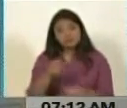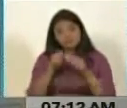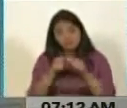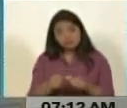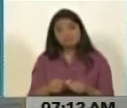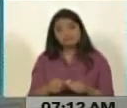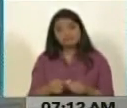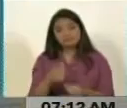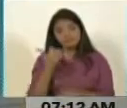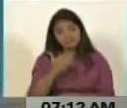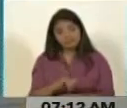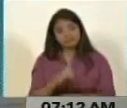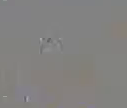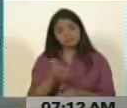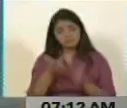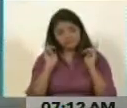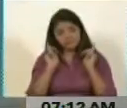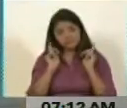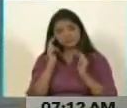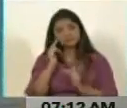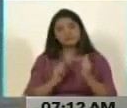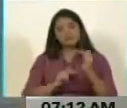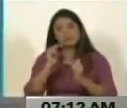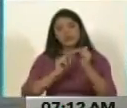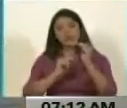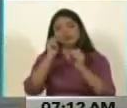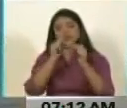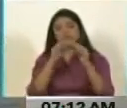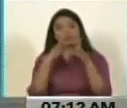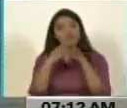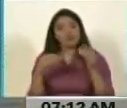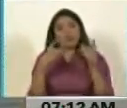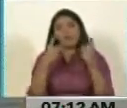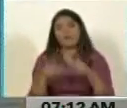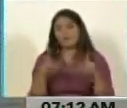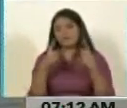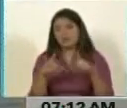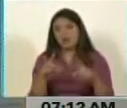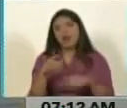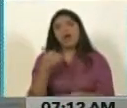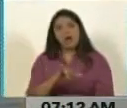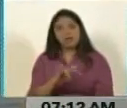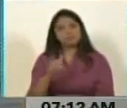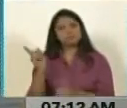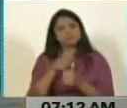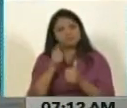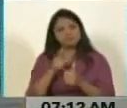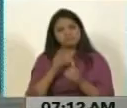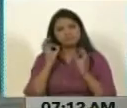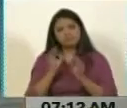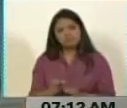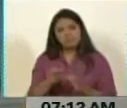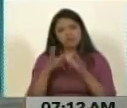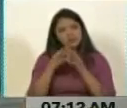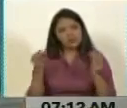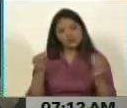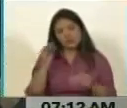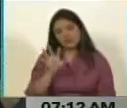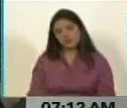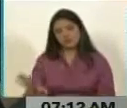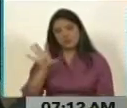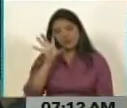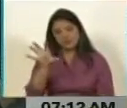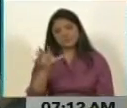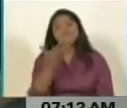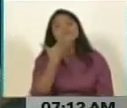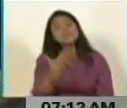que tenga pertinencia para la construcción de instrumentos musicales, va a tener prioridad a los luthieres y luthieres de nuestro país. Te agradecemos,